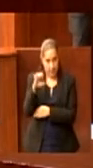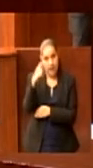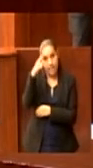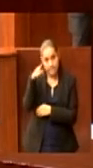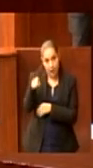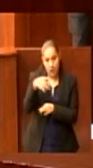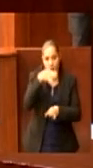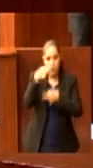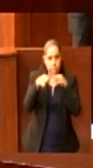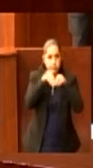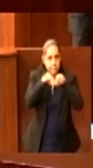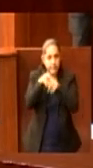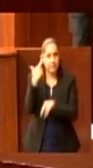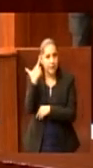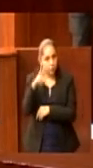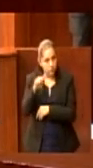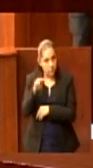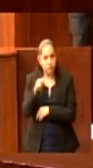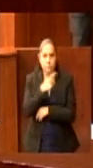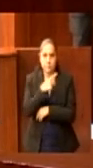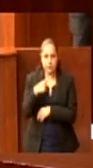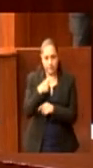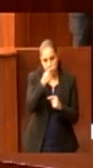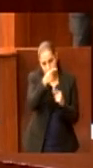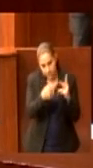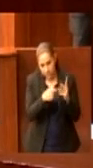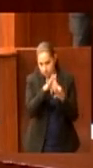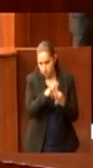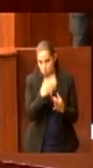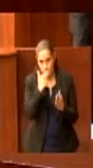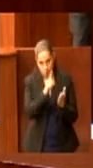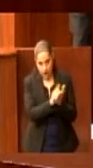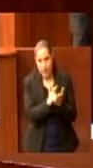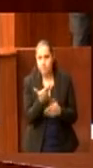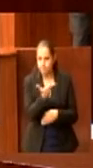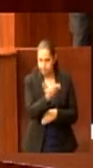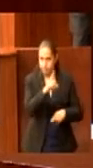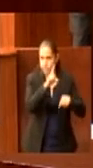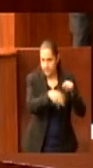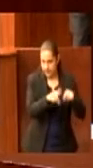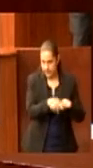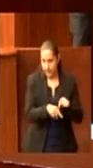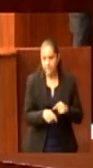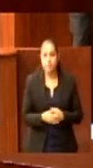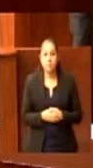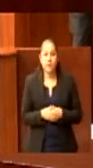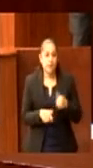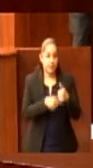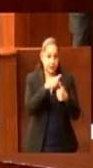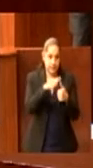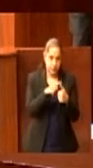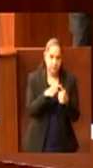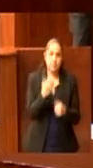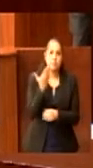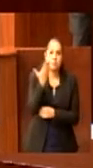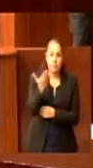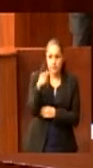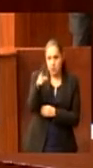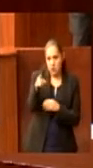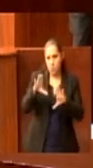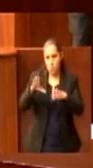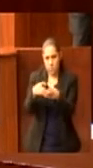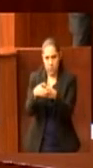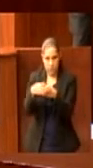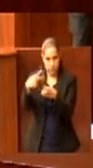radio y televisión los materiales ilegales 6 se vincula al organismo público local en puebla